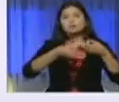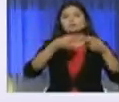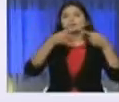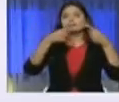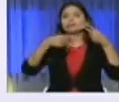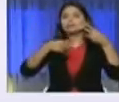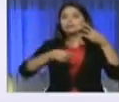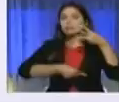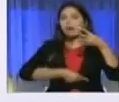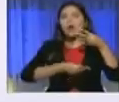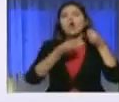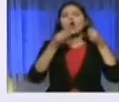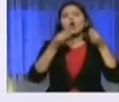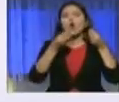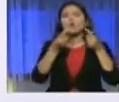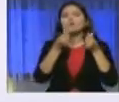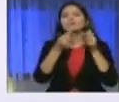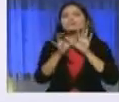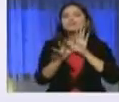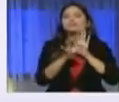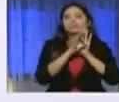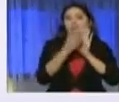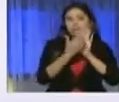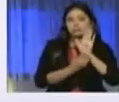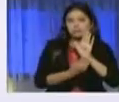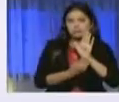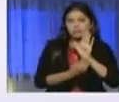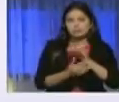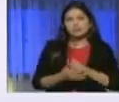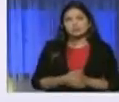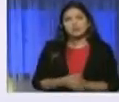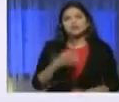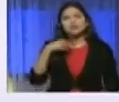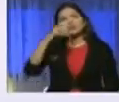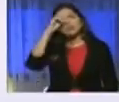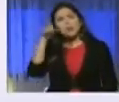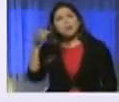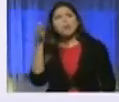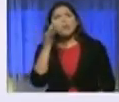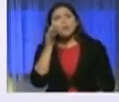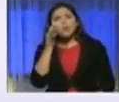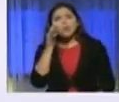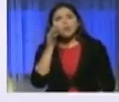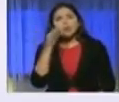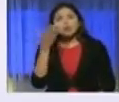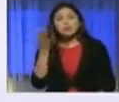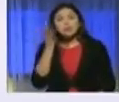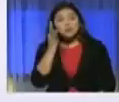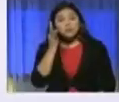sistemas de fijación de costos y de precios. No sé si la compañera.